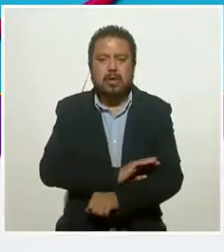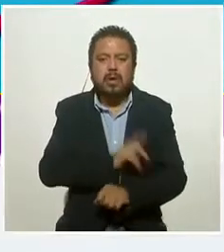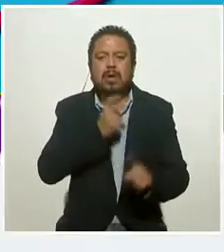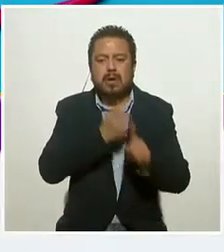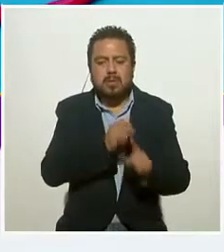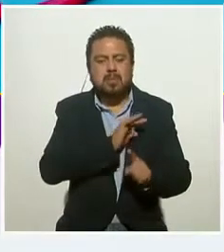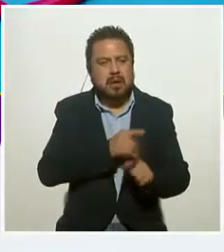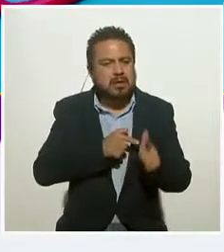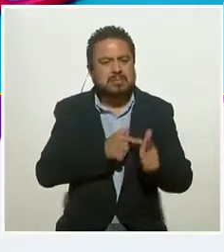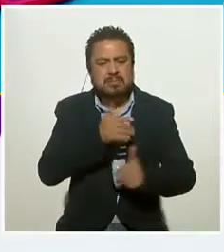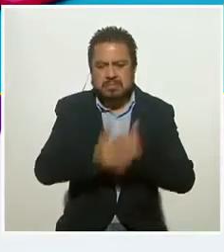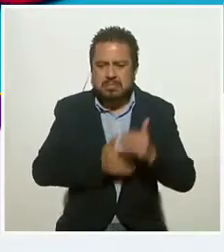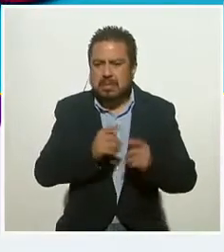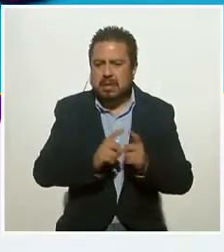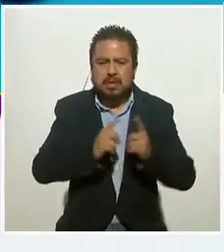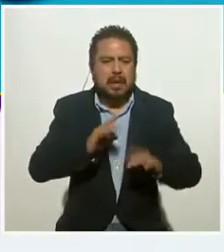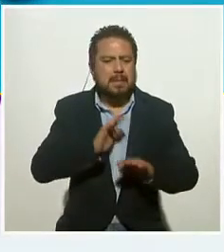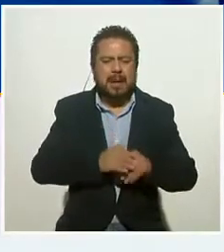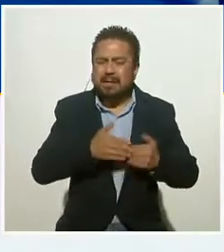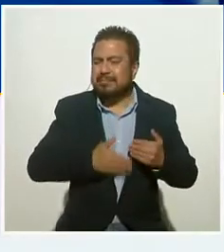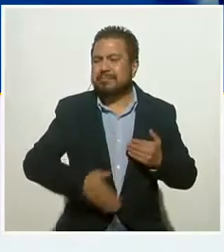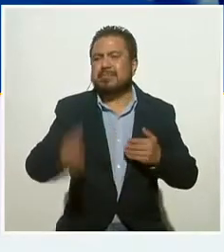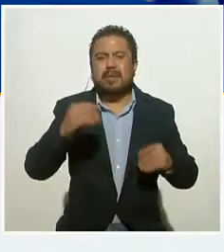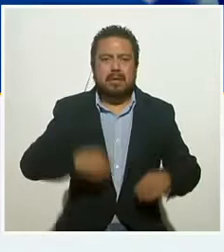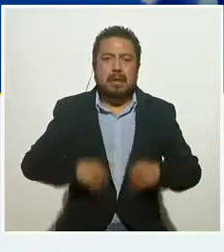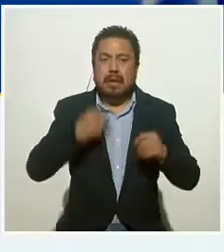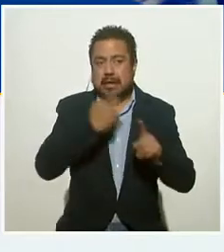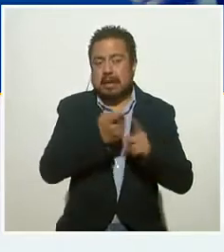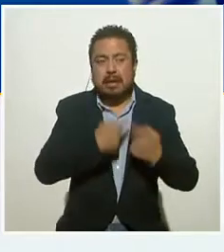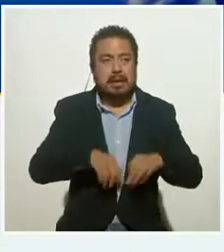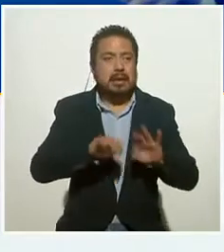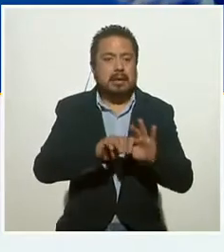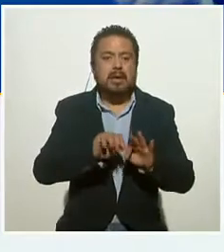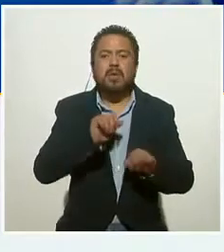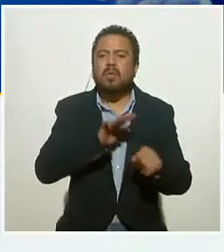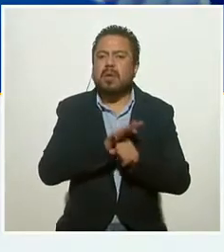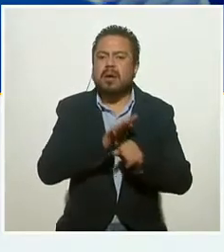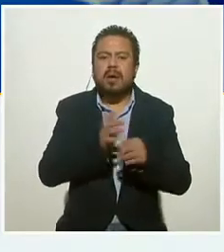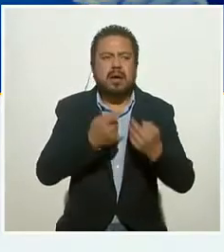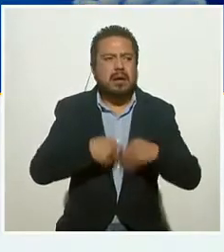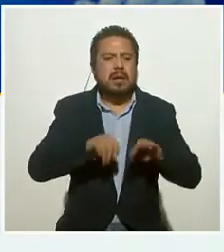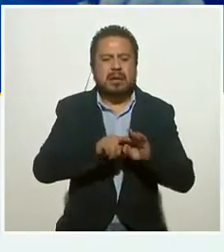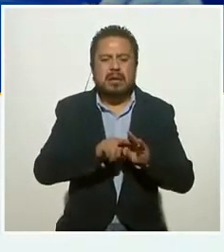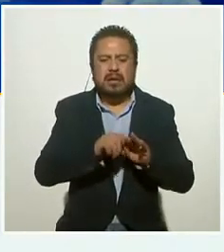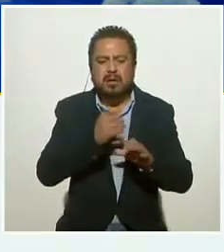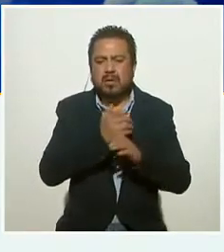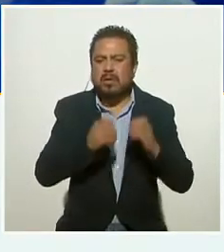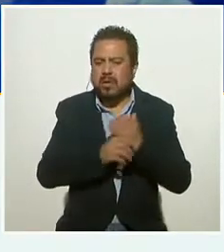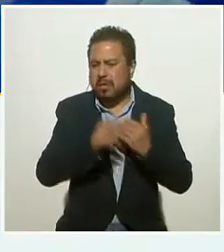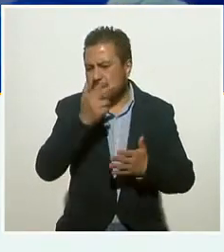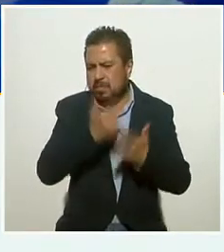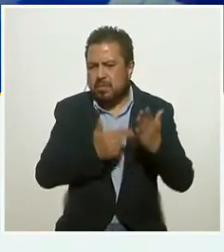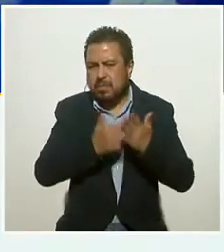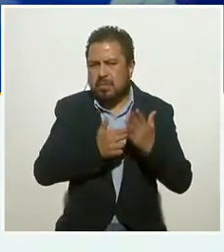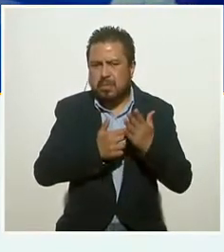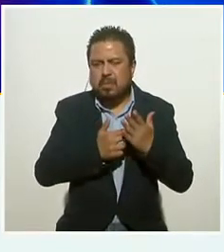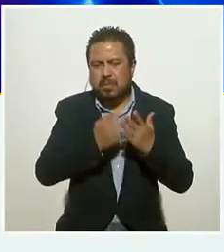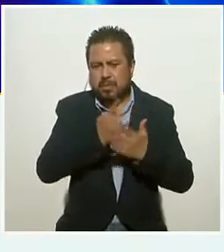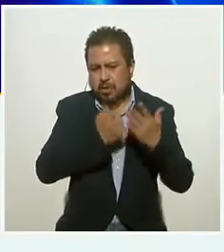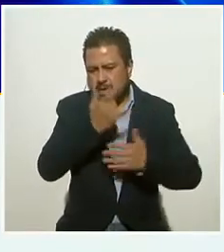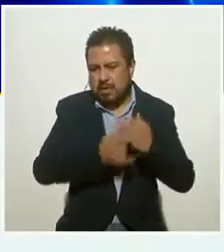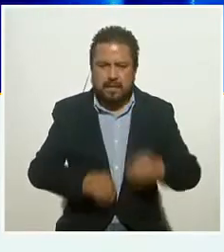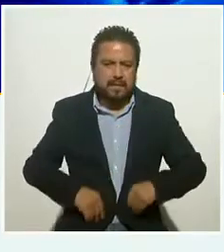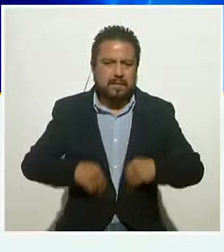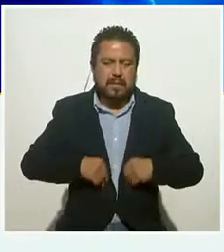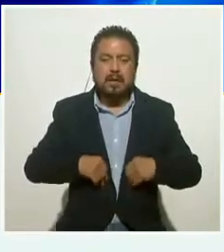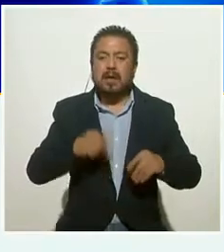pueden seguirse desarrollando a lo largo de la vida. Eso es bien importante. ¿Cuál es la importancia de la herramienta del proyecto de vida? El proyecto de